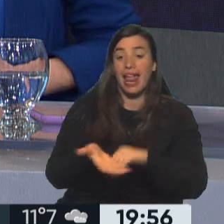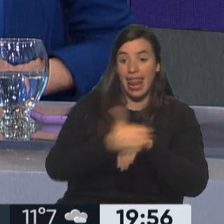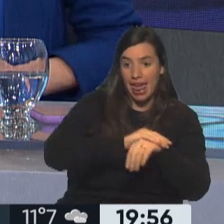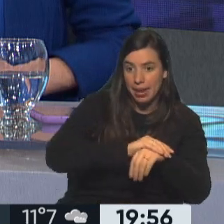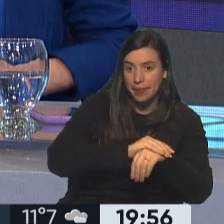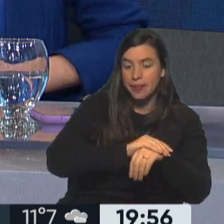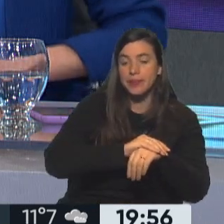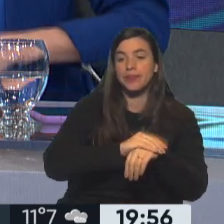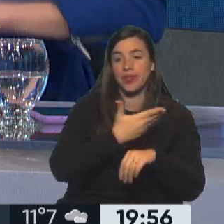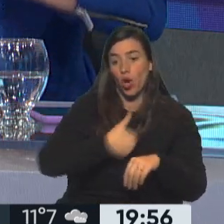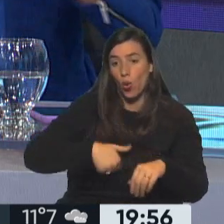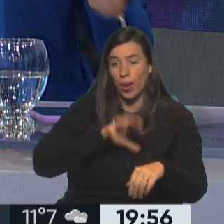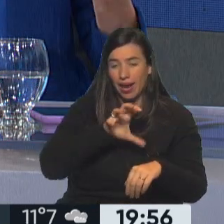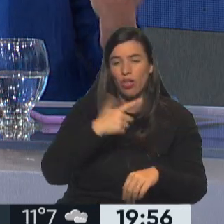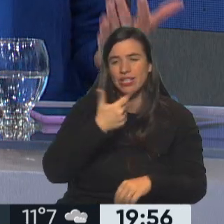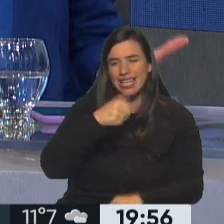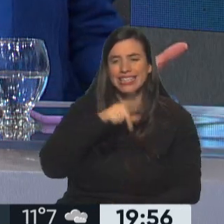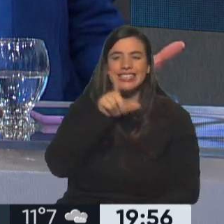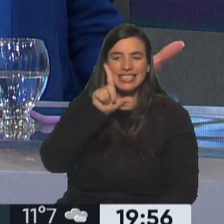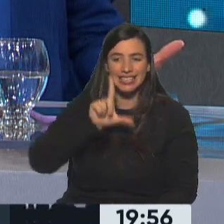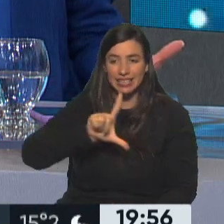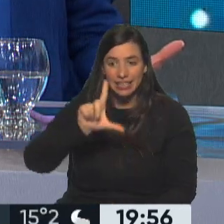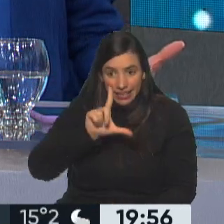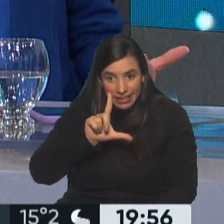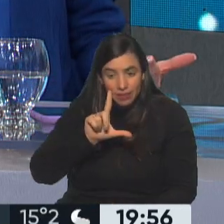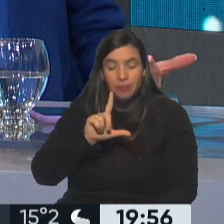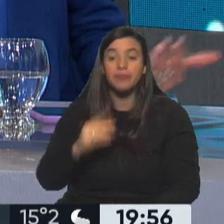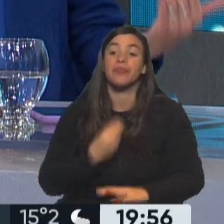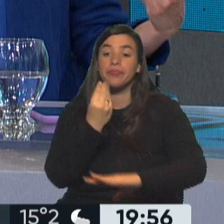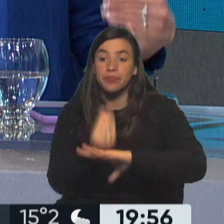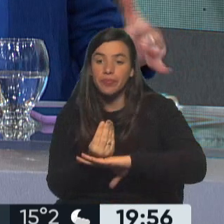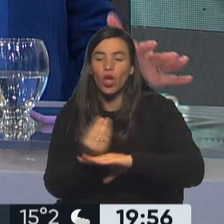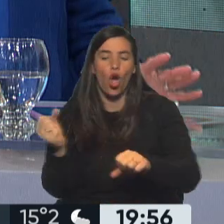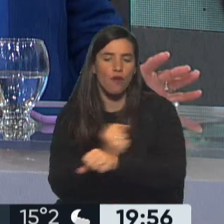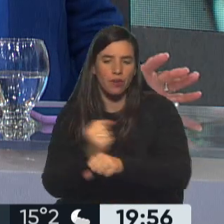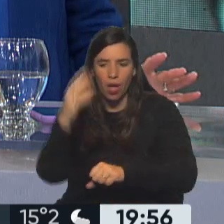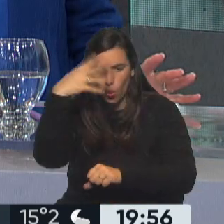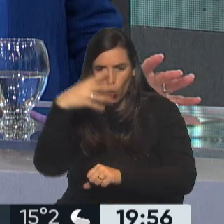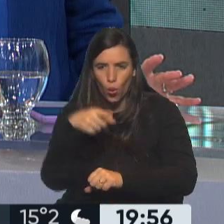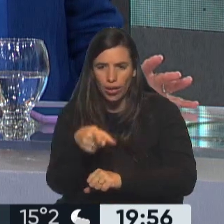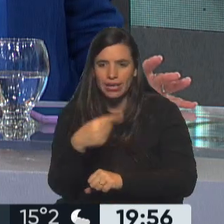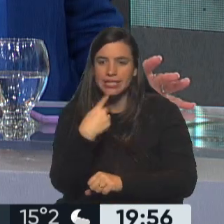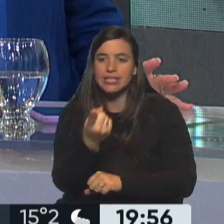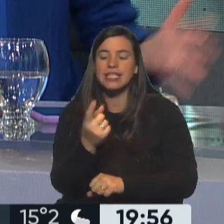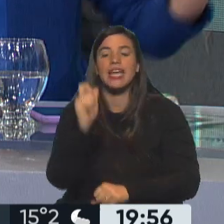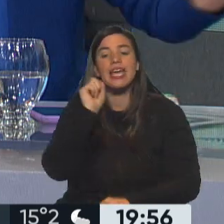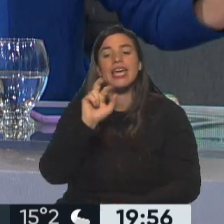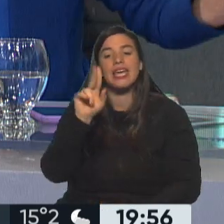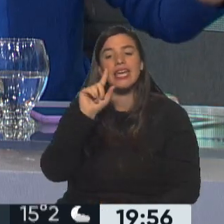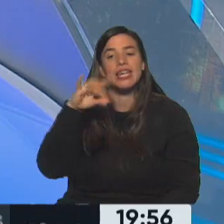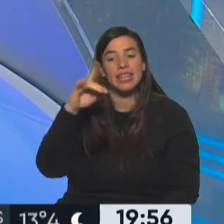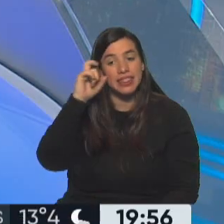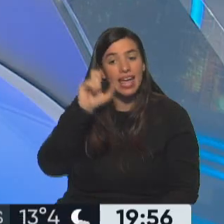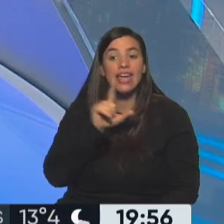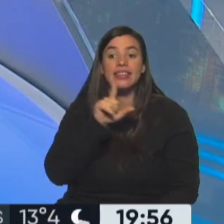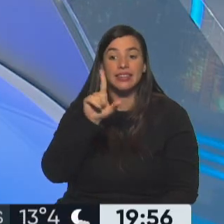a gobernador, que es Diego Santilli, y un candidato confirmado por Patricia Bullrich, que es Grindetti, que es el actual intendente de Lanús, aunque